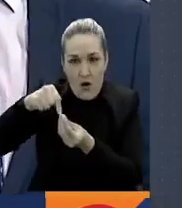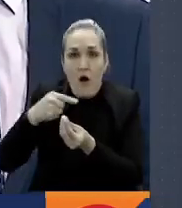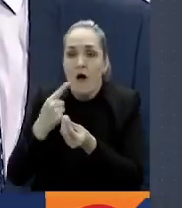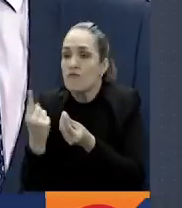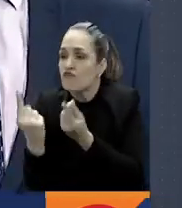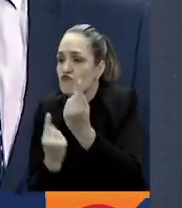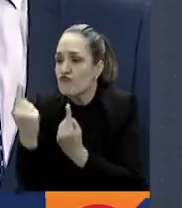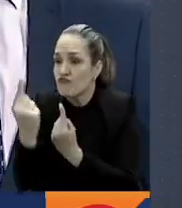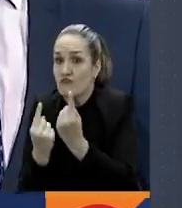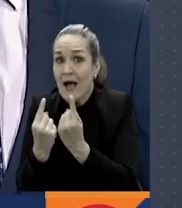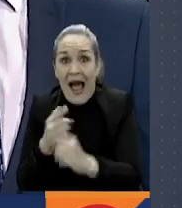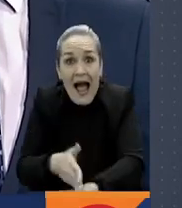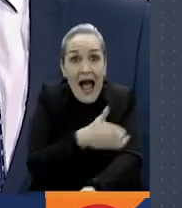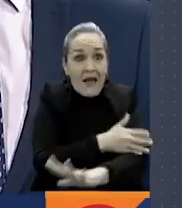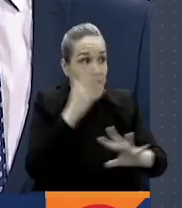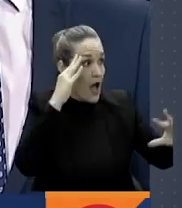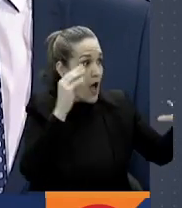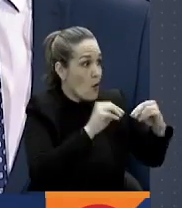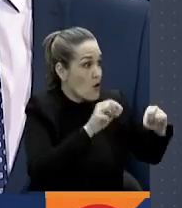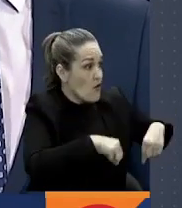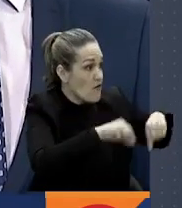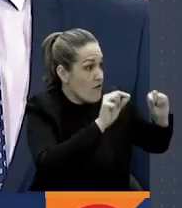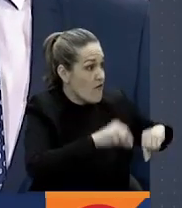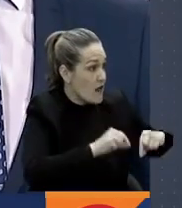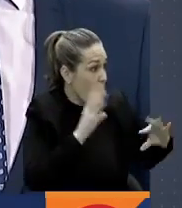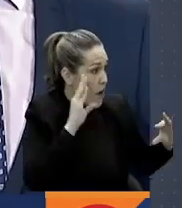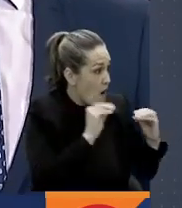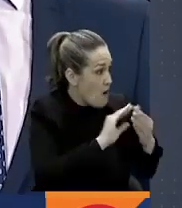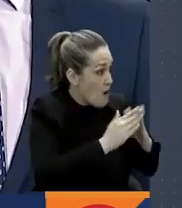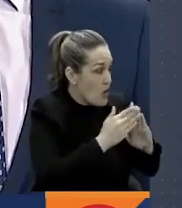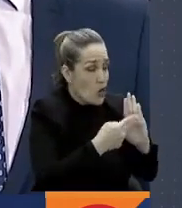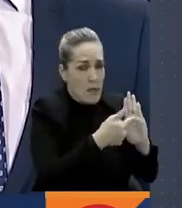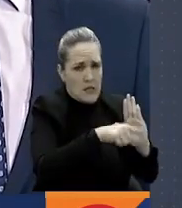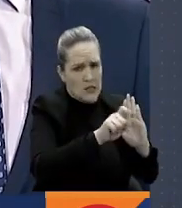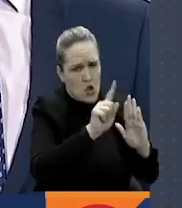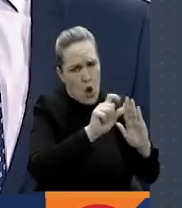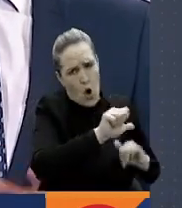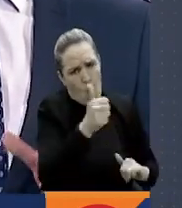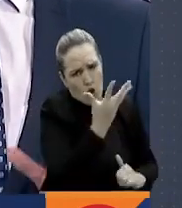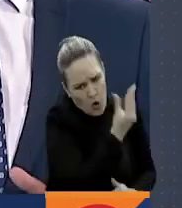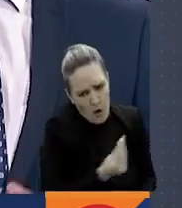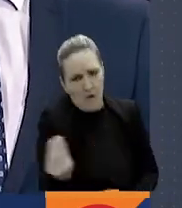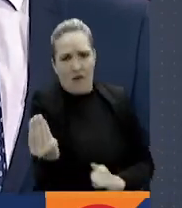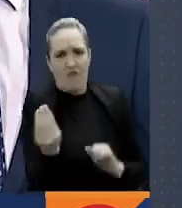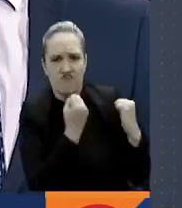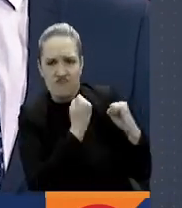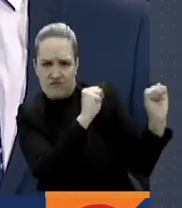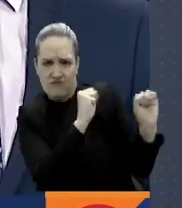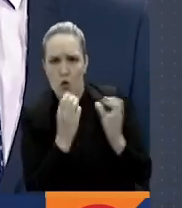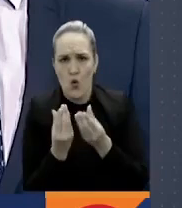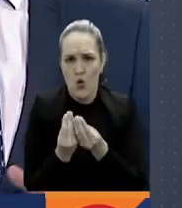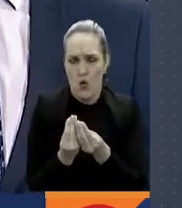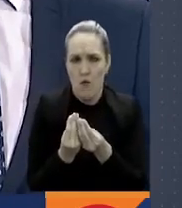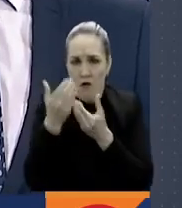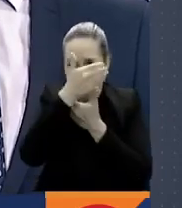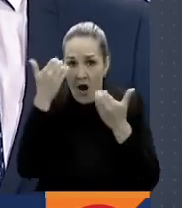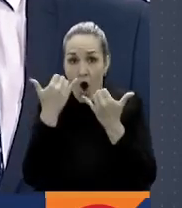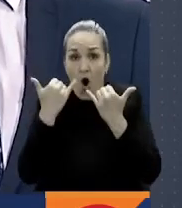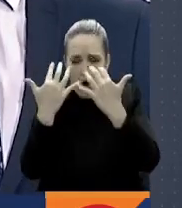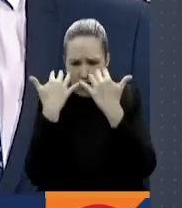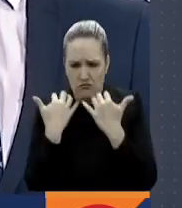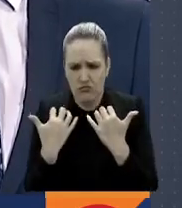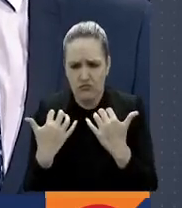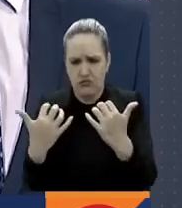usted, no se acogieron al proceso de paz del año 2016. Hoy estuvieron en una cumbre con alrededor de 7.000 personas, con